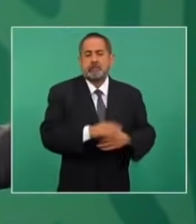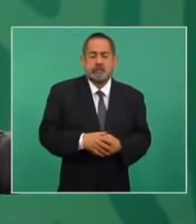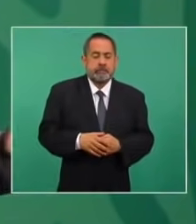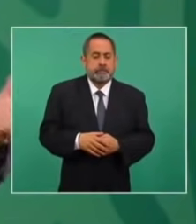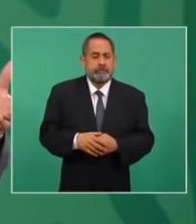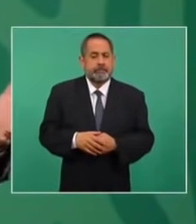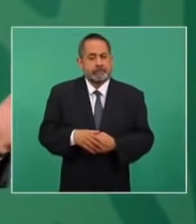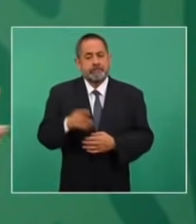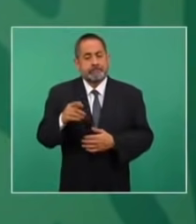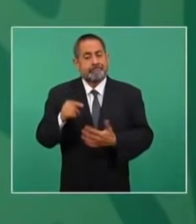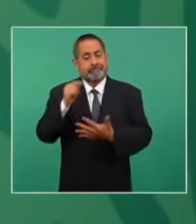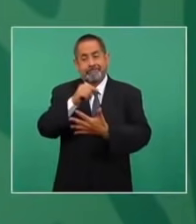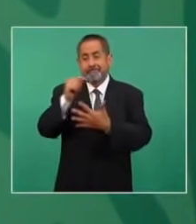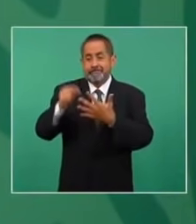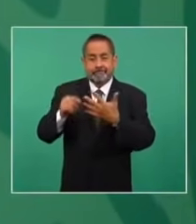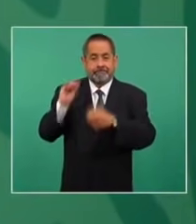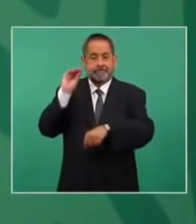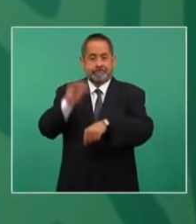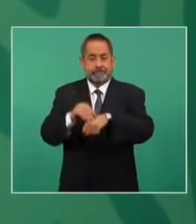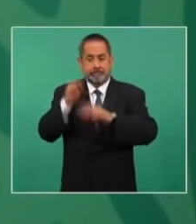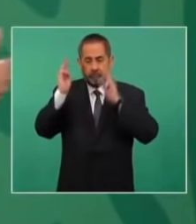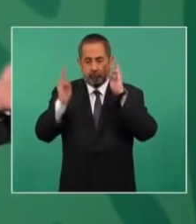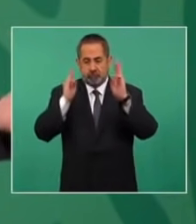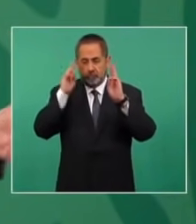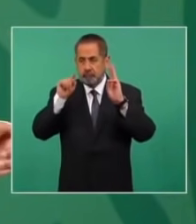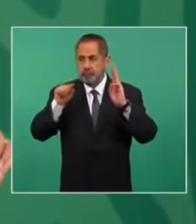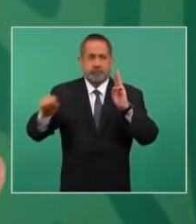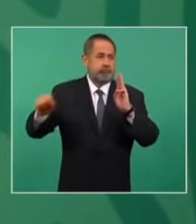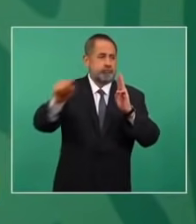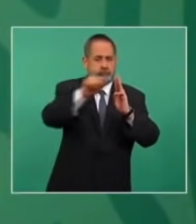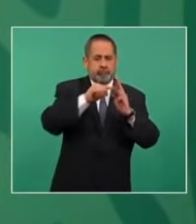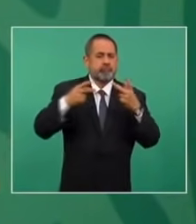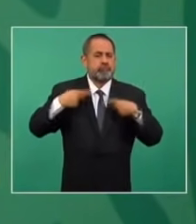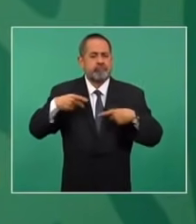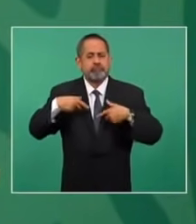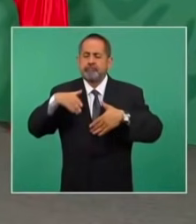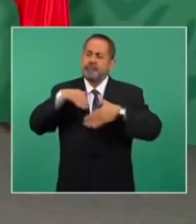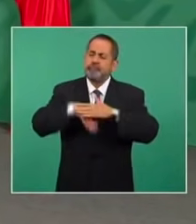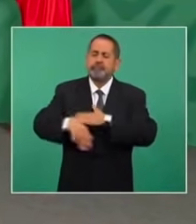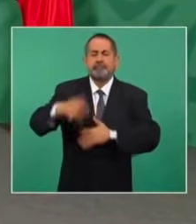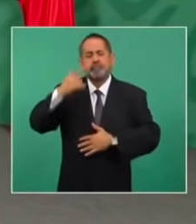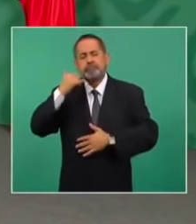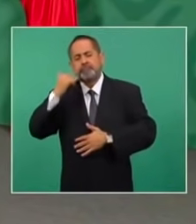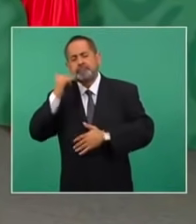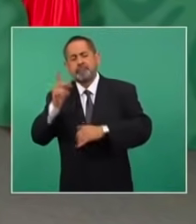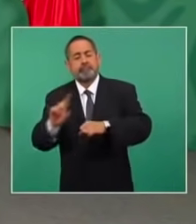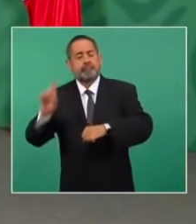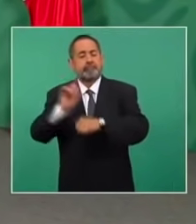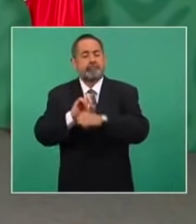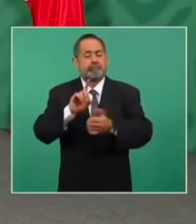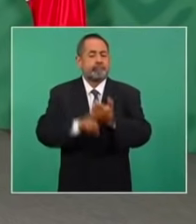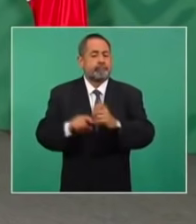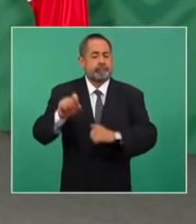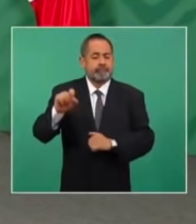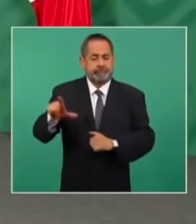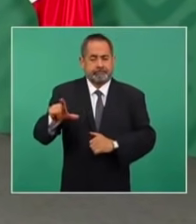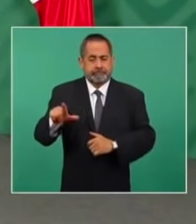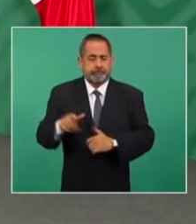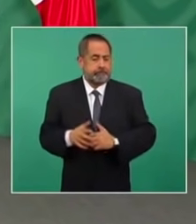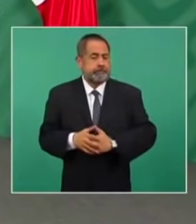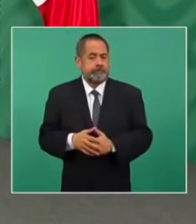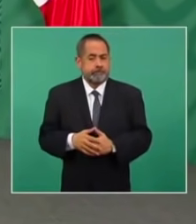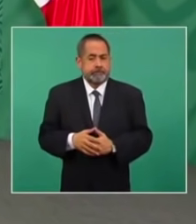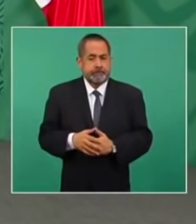va a exhibir, se va a mostrar al pueblo a partir del día 27.